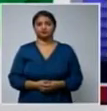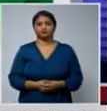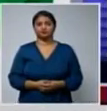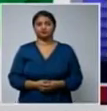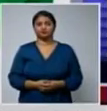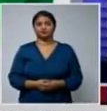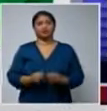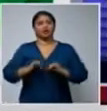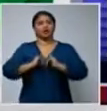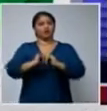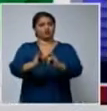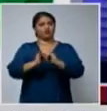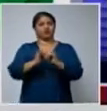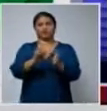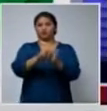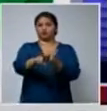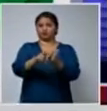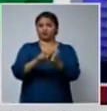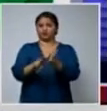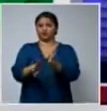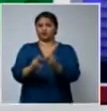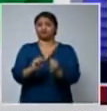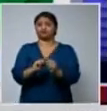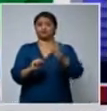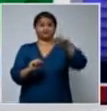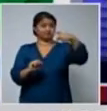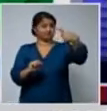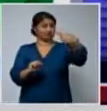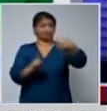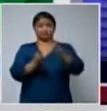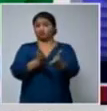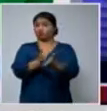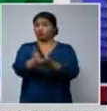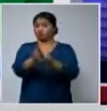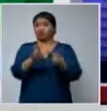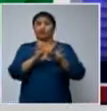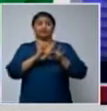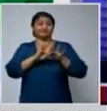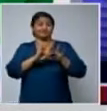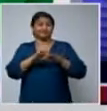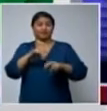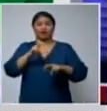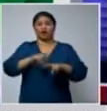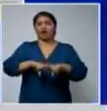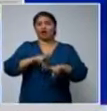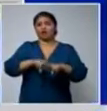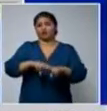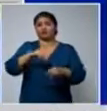mantiene La Habana con la mayor tasa de incidencia. Estamos hablando de